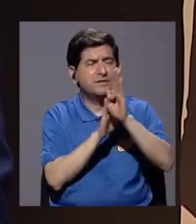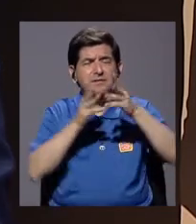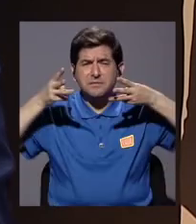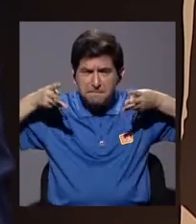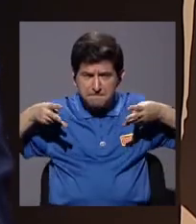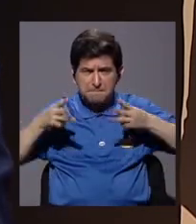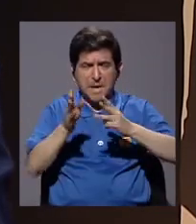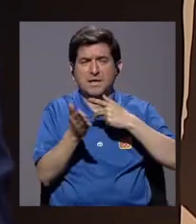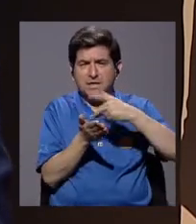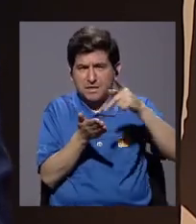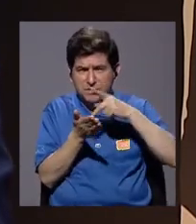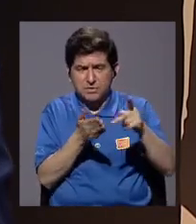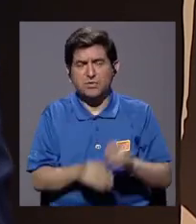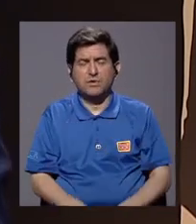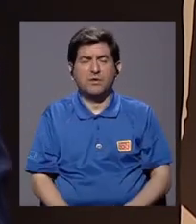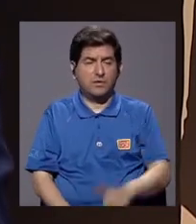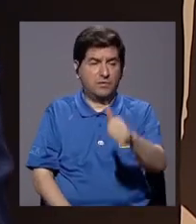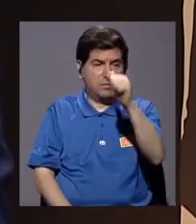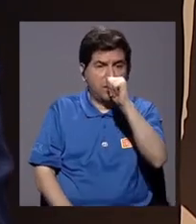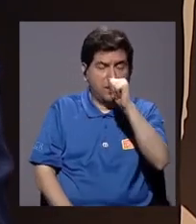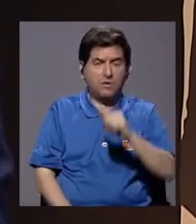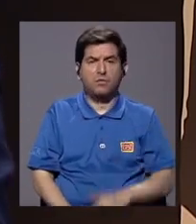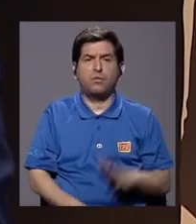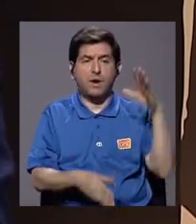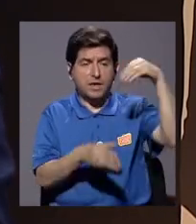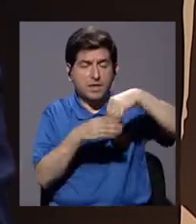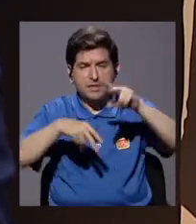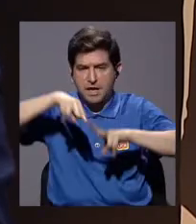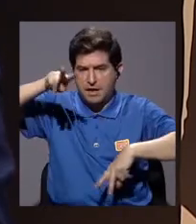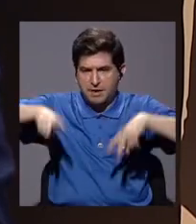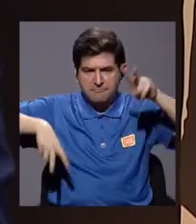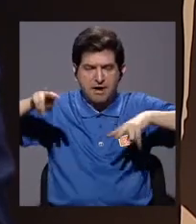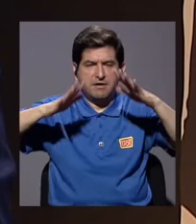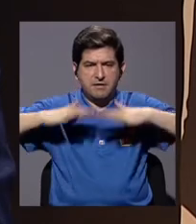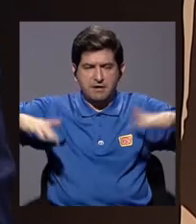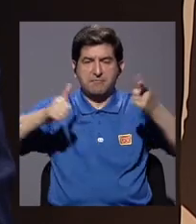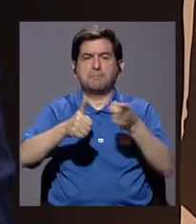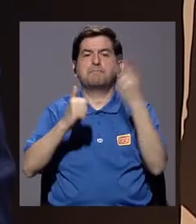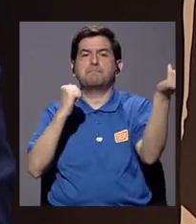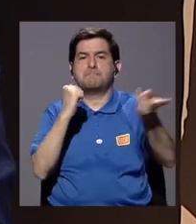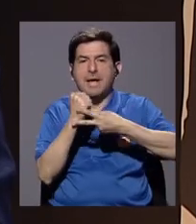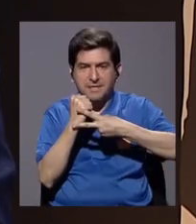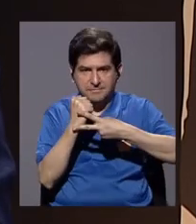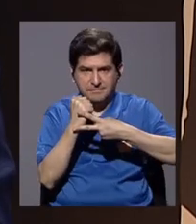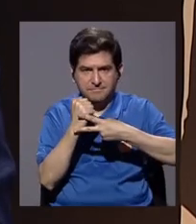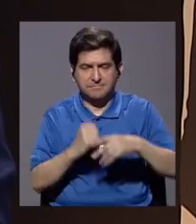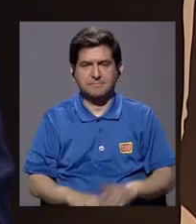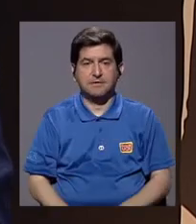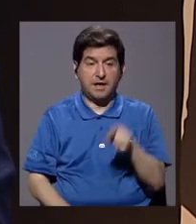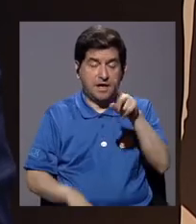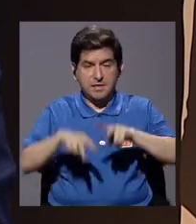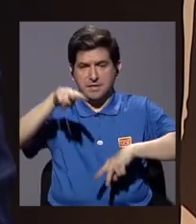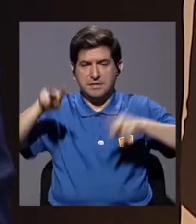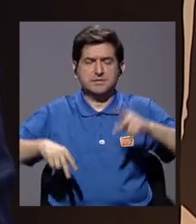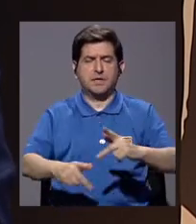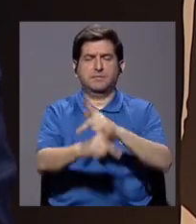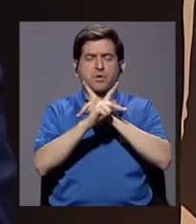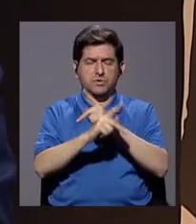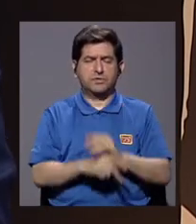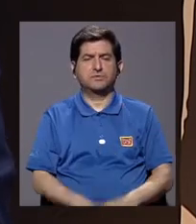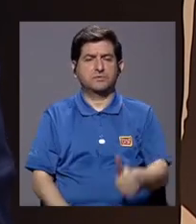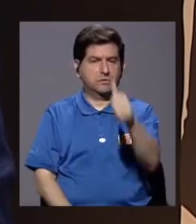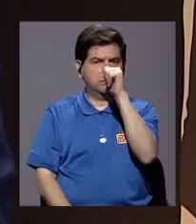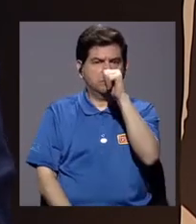desarrollar metodologías tarifarias como el de agua, que integra la variable ambiental por primera vez, es la variable de protección del